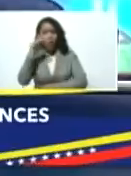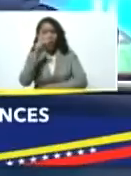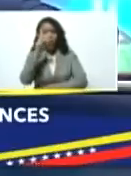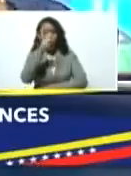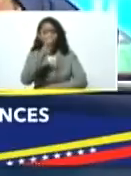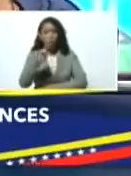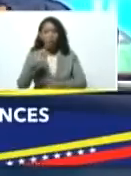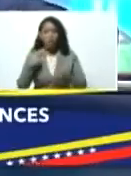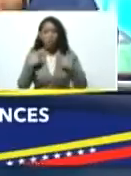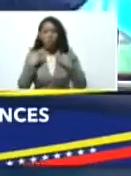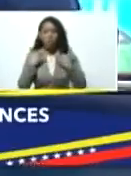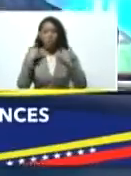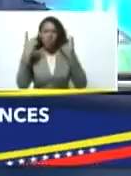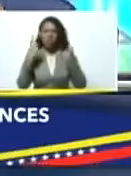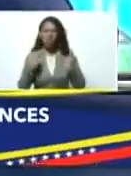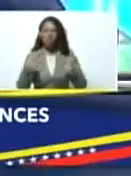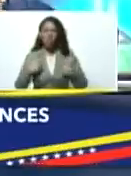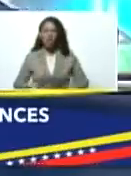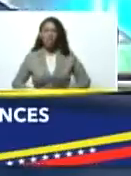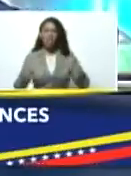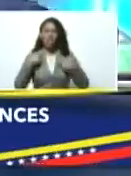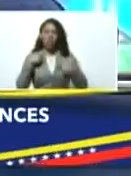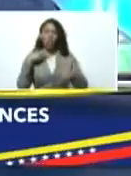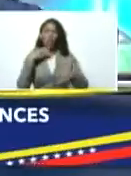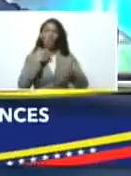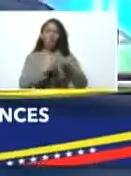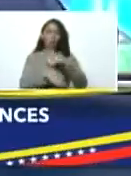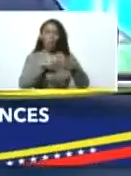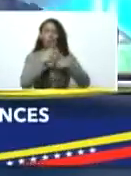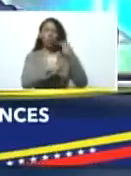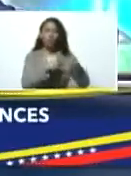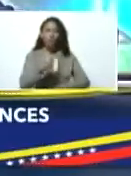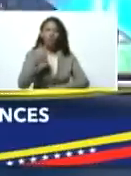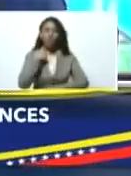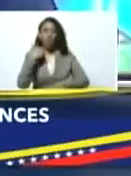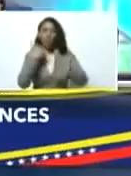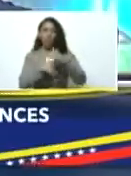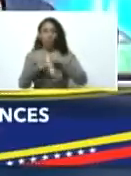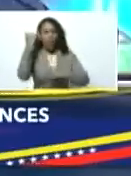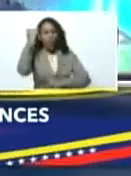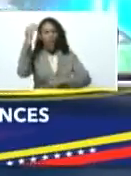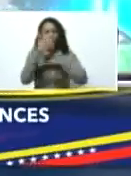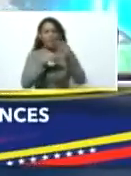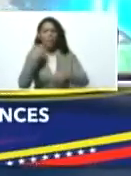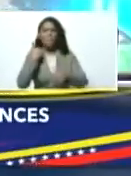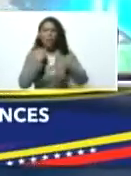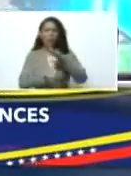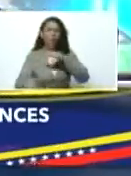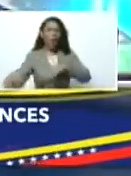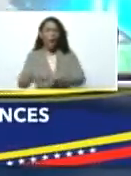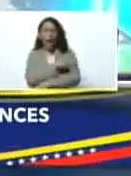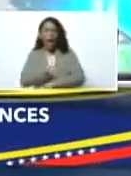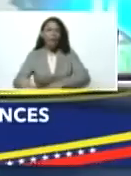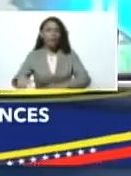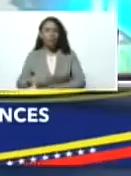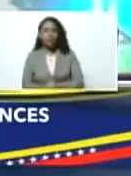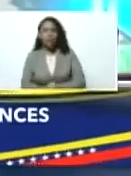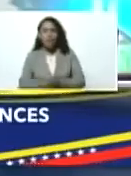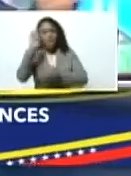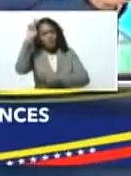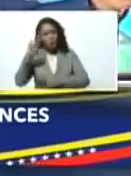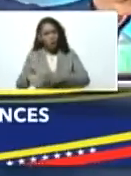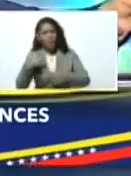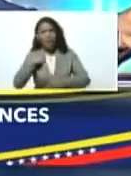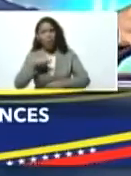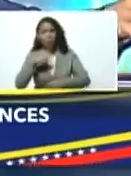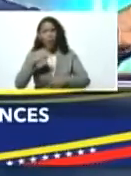la decisión de su vida, voy a producir, voy a crear y me voy para la calle. Y todos los días tenemos